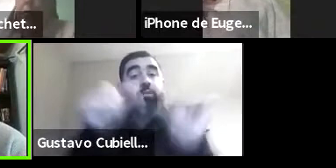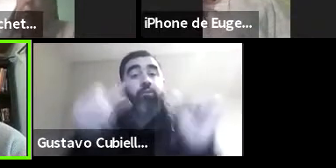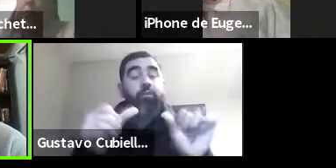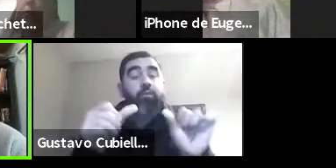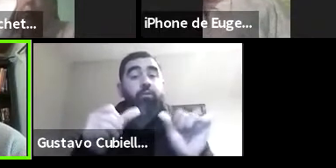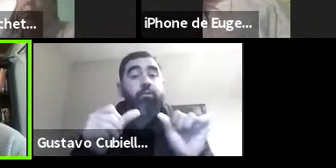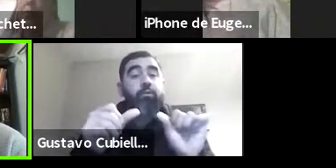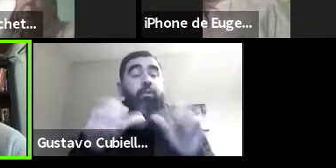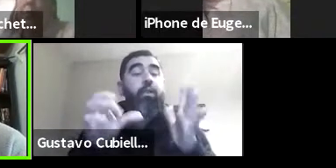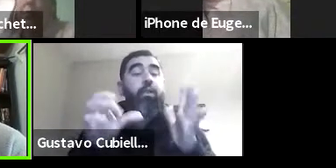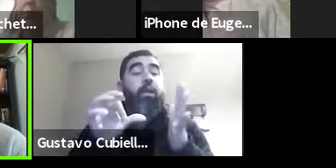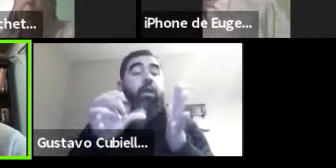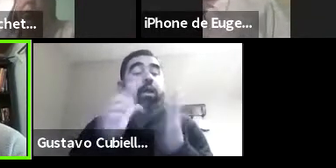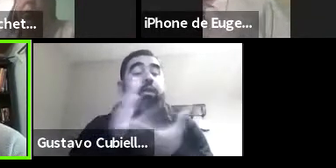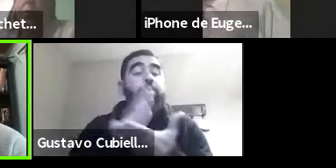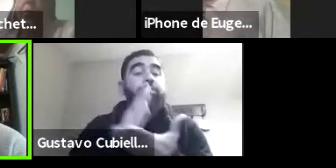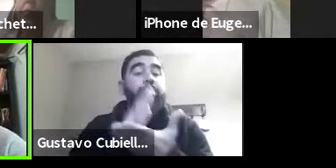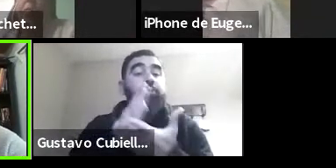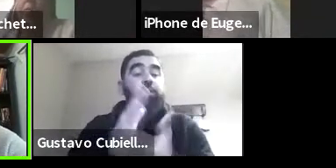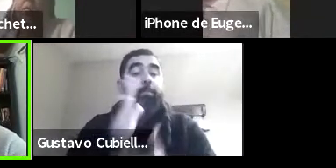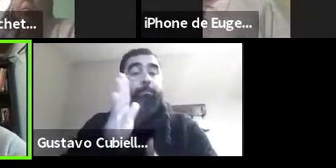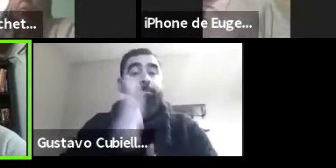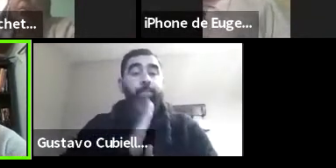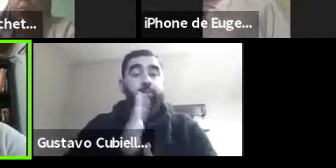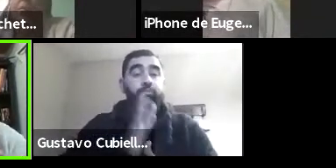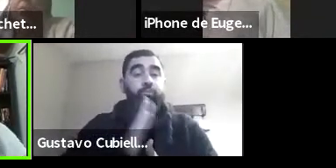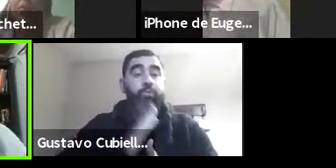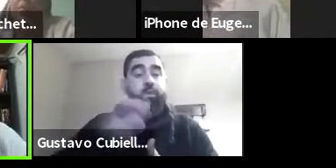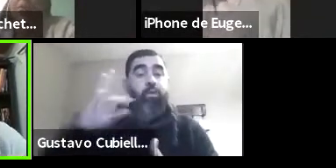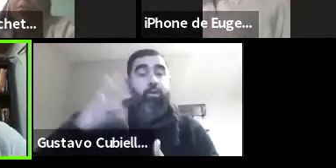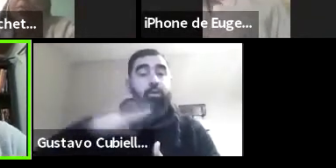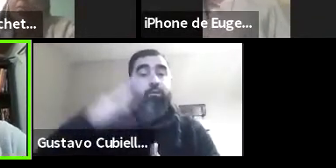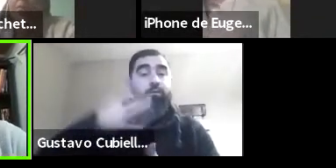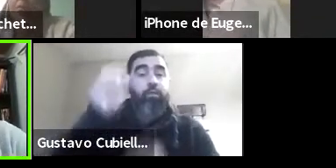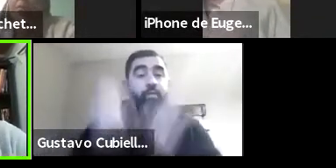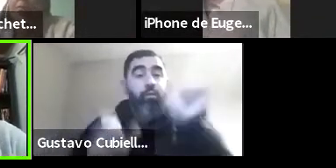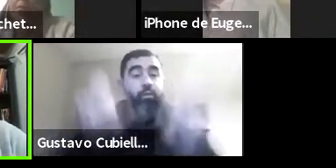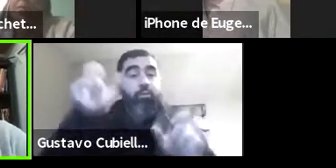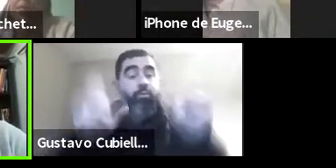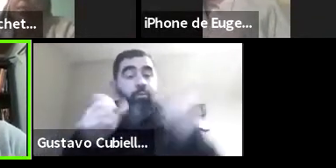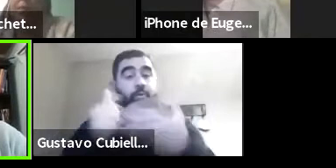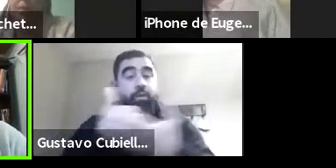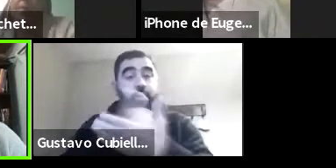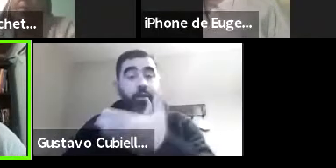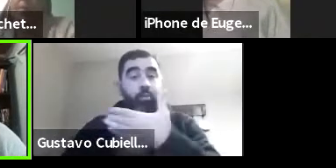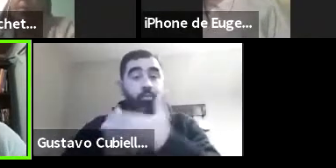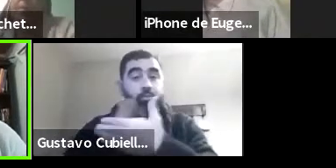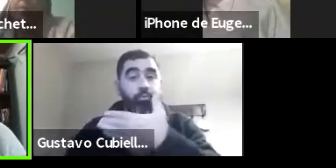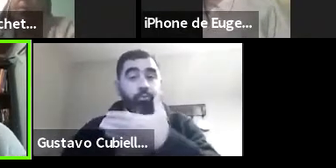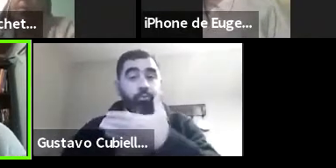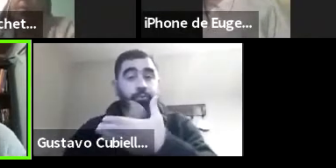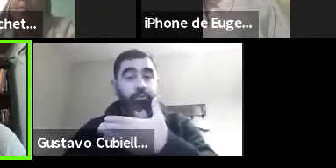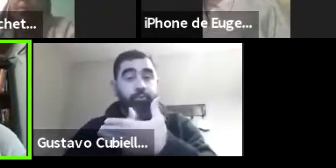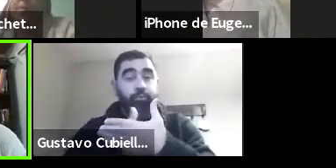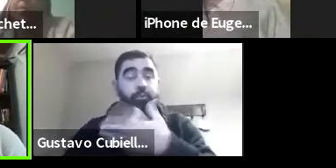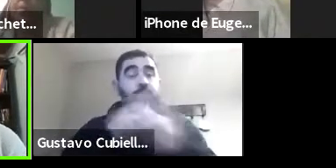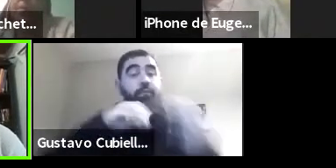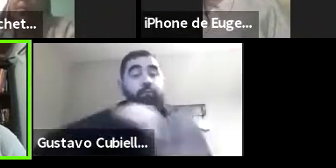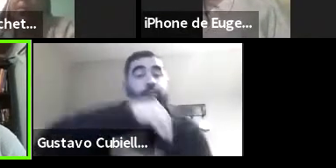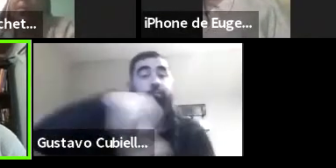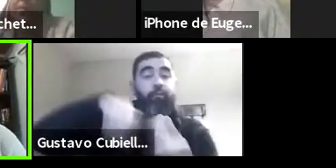del asistente personal en la vida de las personas con trastorno del espectro autista y sus